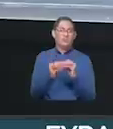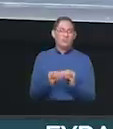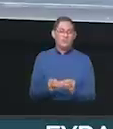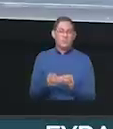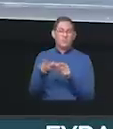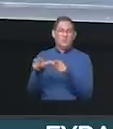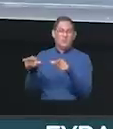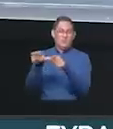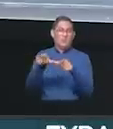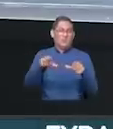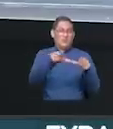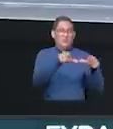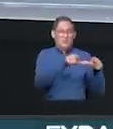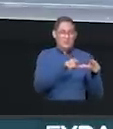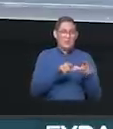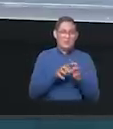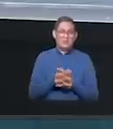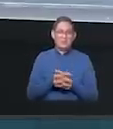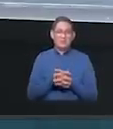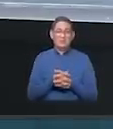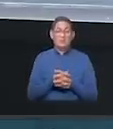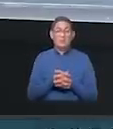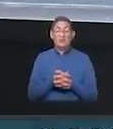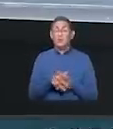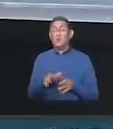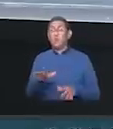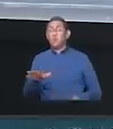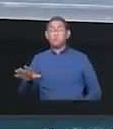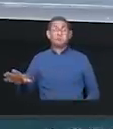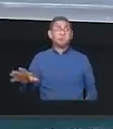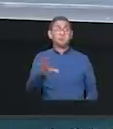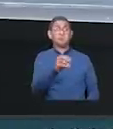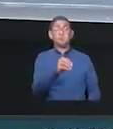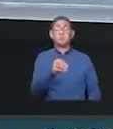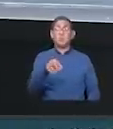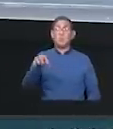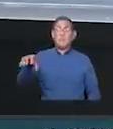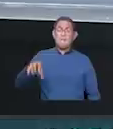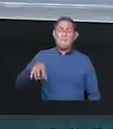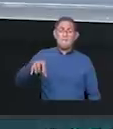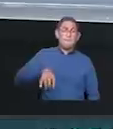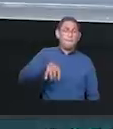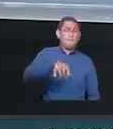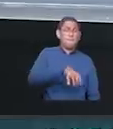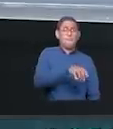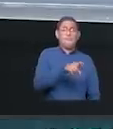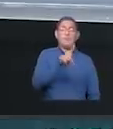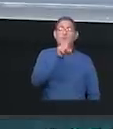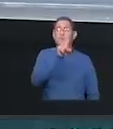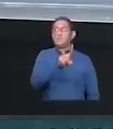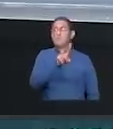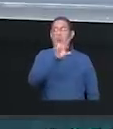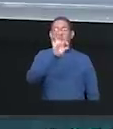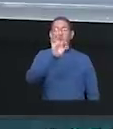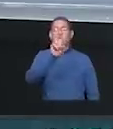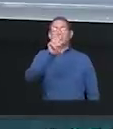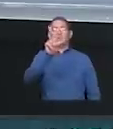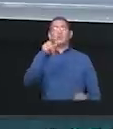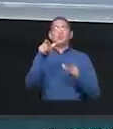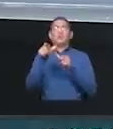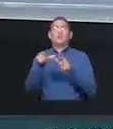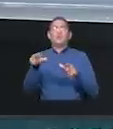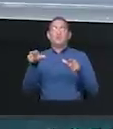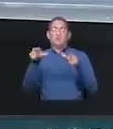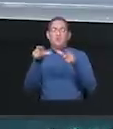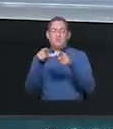nos da a nosotros un total de 192 centros de vacunación en todos estos circuitos con